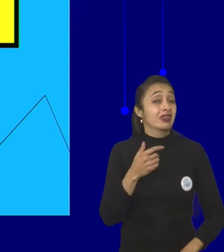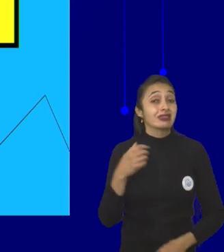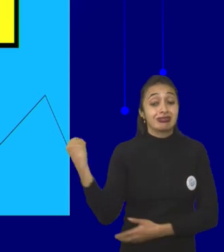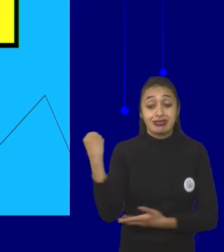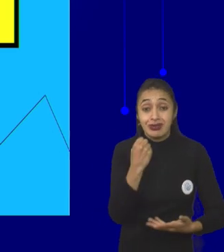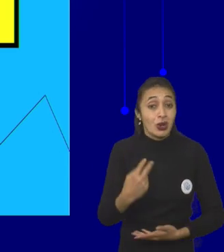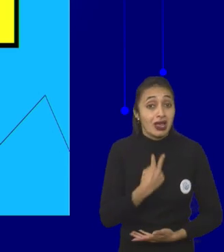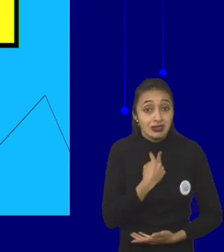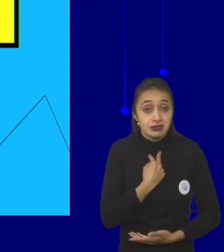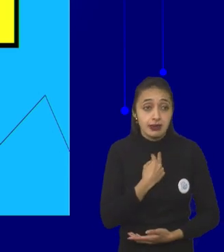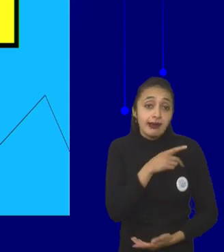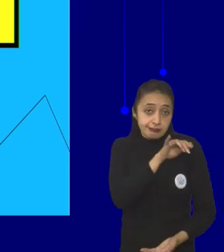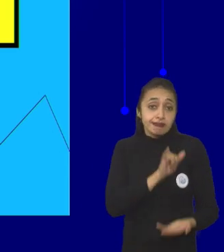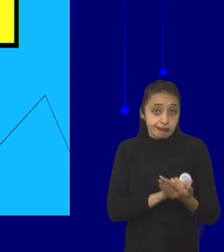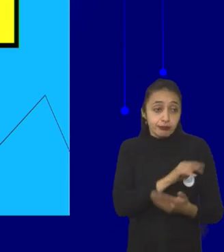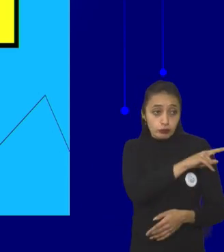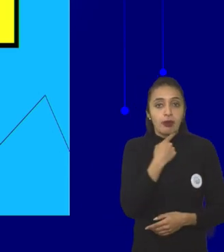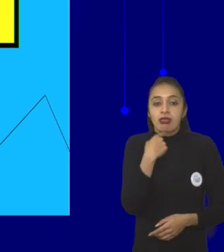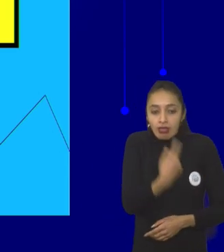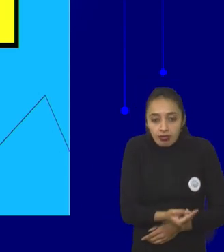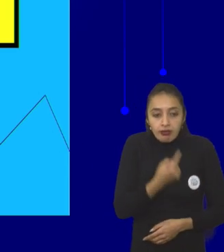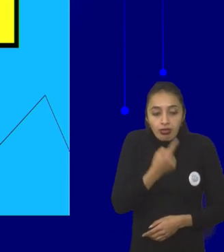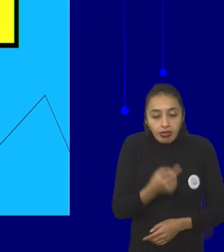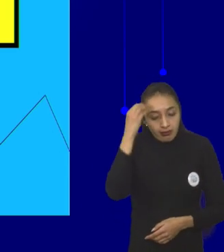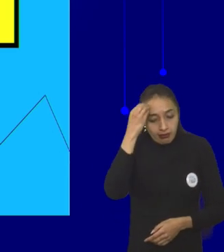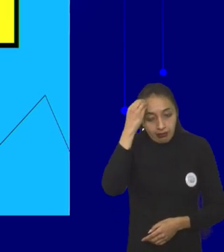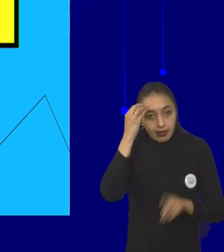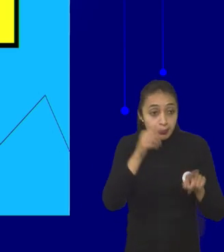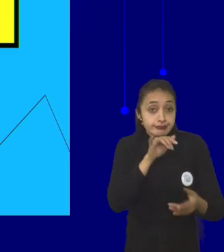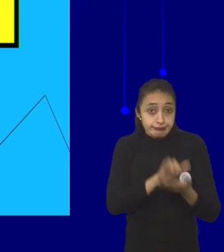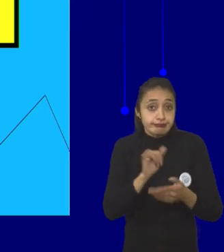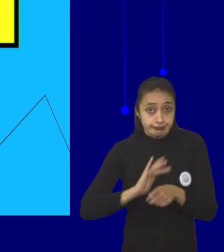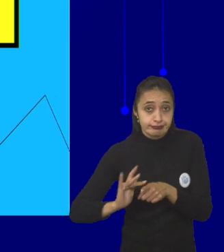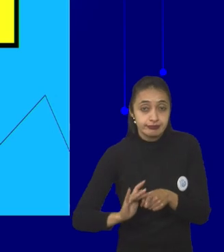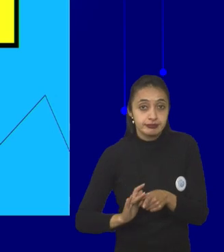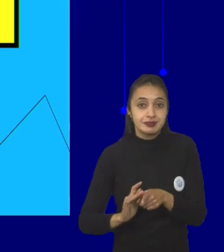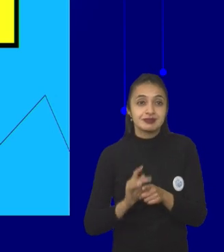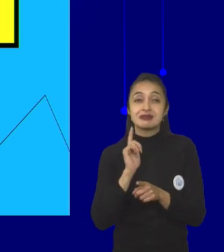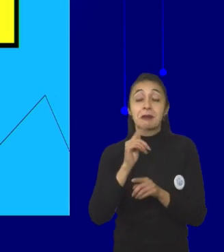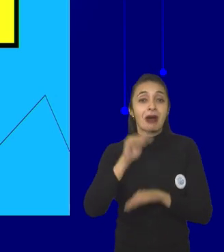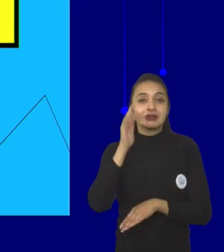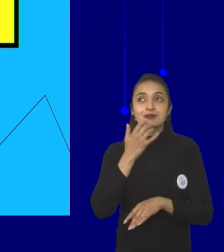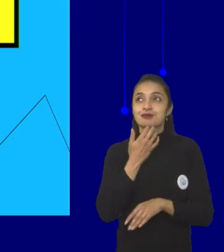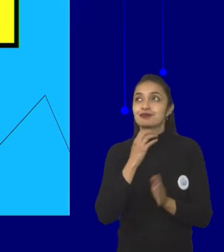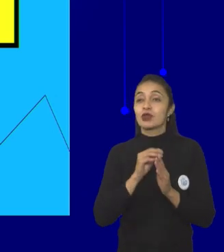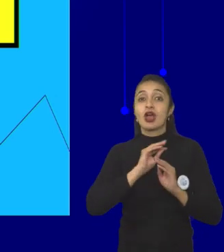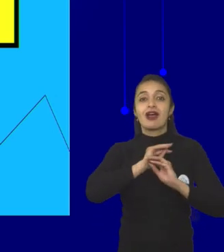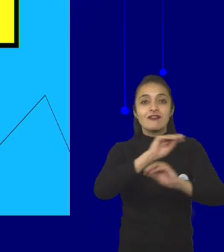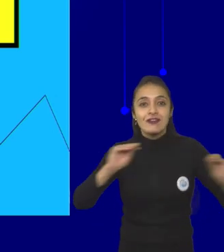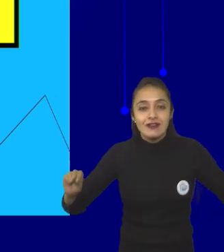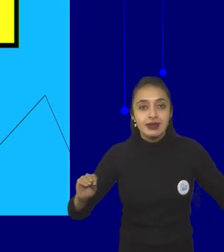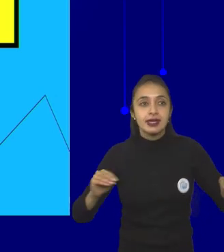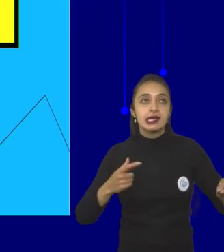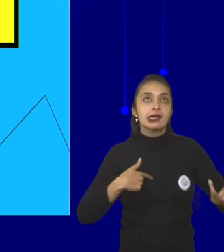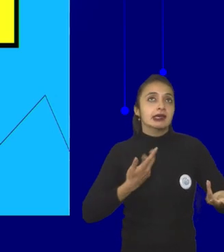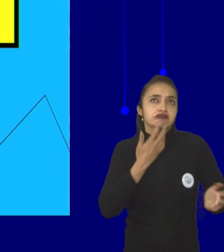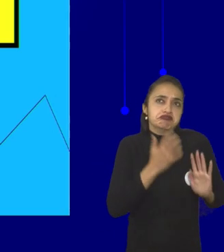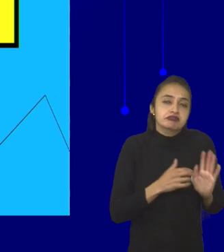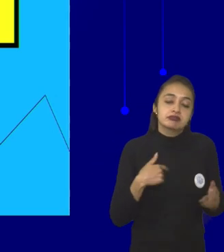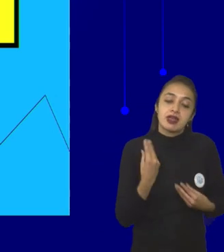plata, no les va a alcanzar la plata. Y sobre todo se los digo con las convocatorias, por ejemplo, cuando uno está